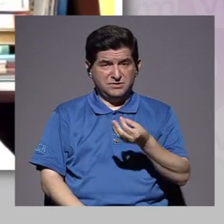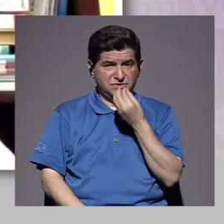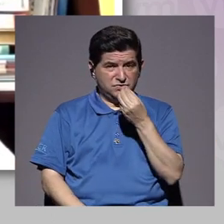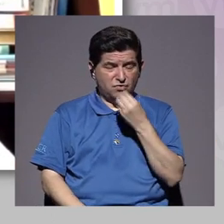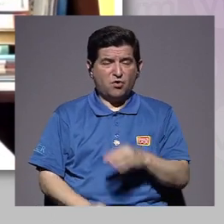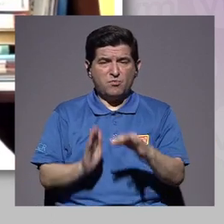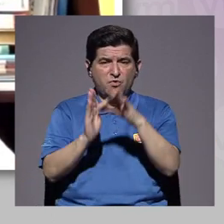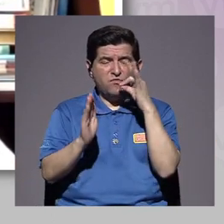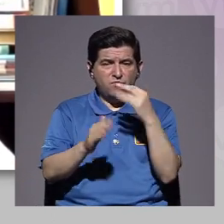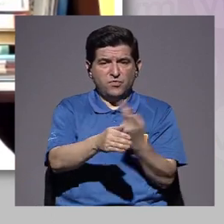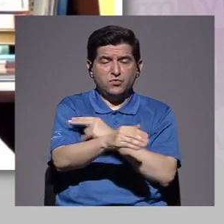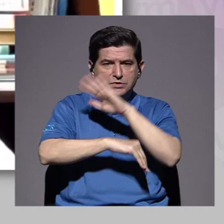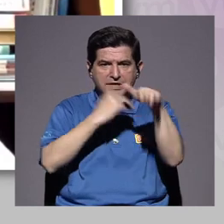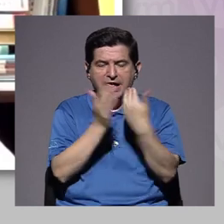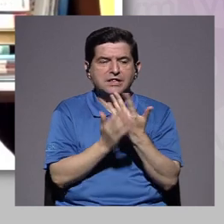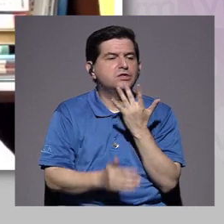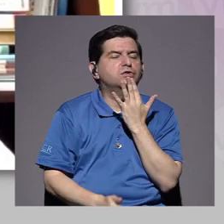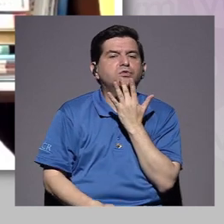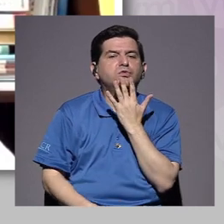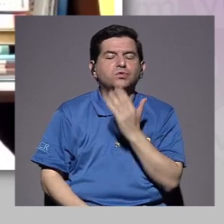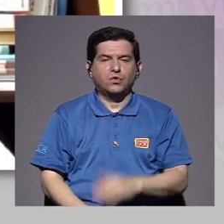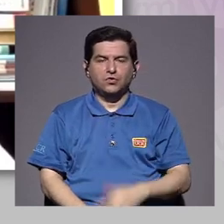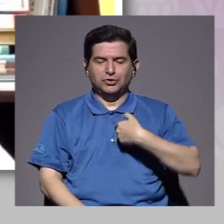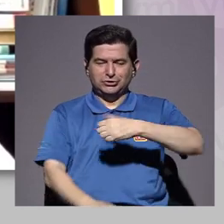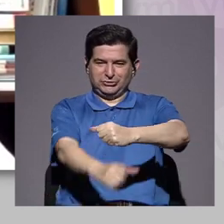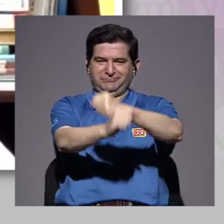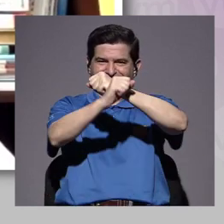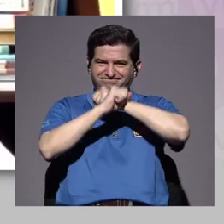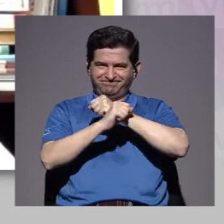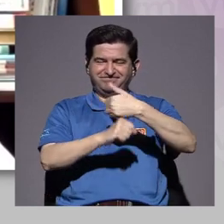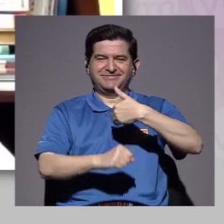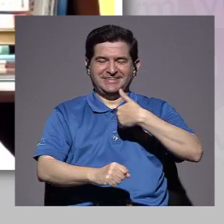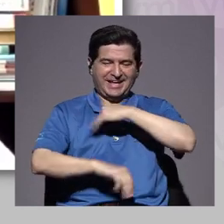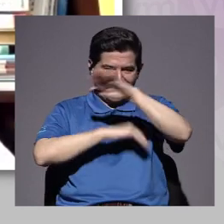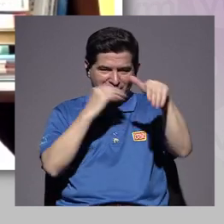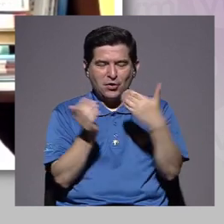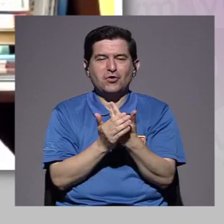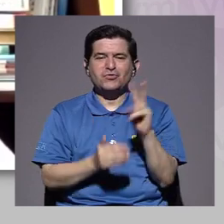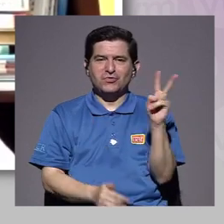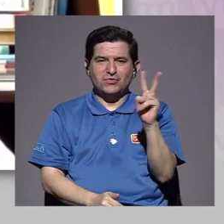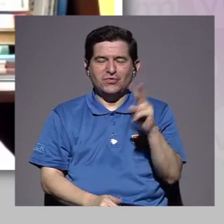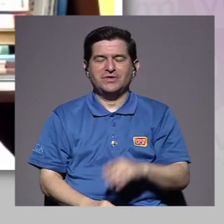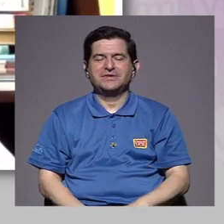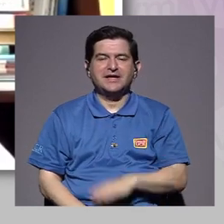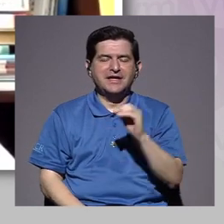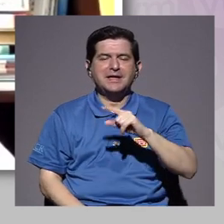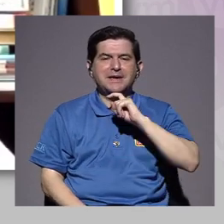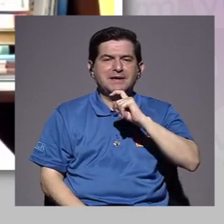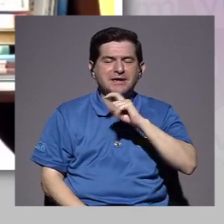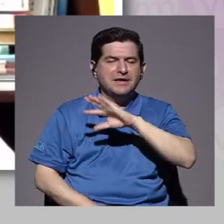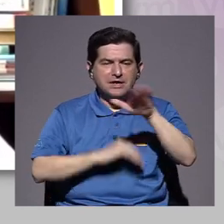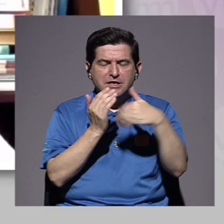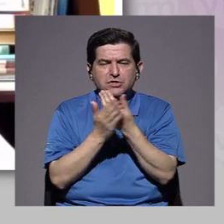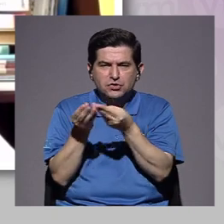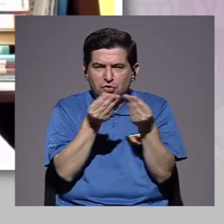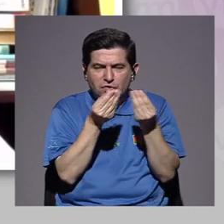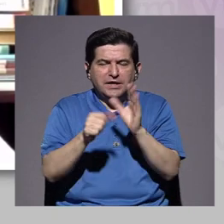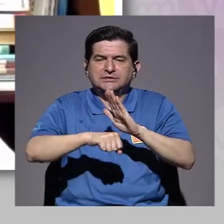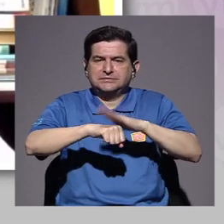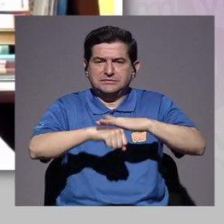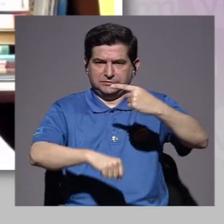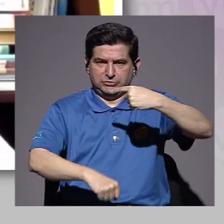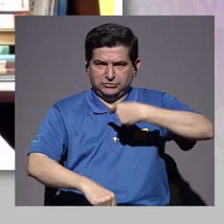yo como frutas y vegetales de todos los colores, me garantizo de que tengo todas las vitaminas y minerales y todas las sustancias